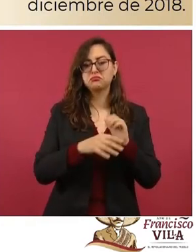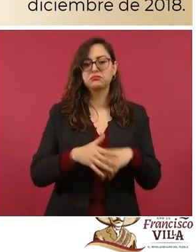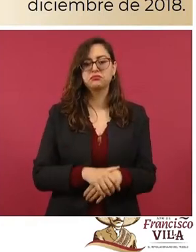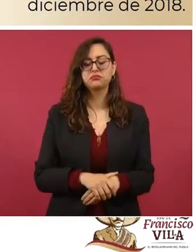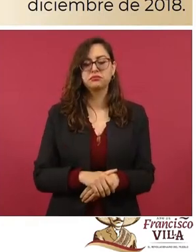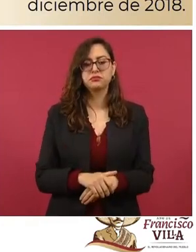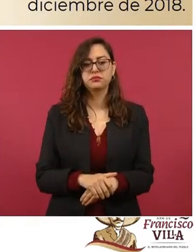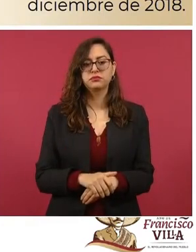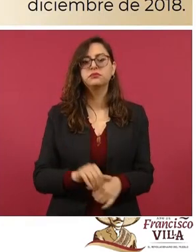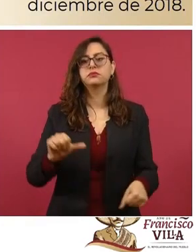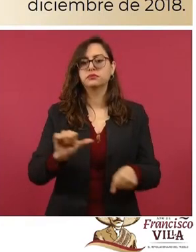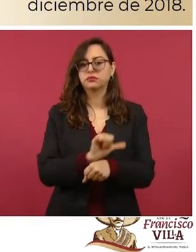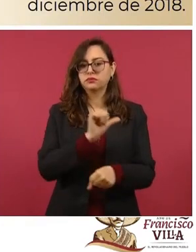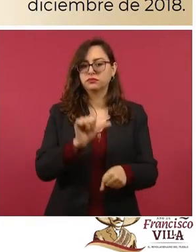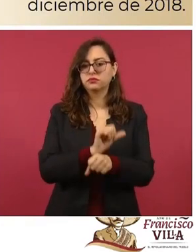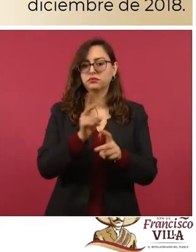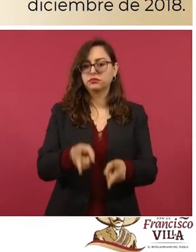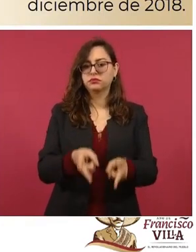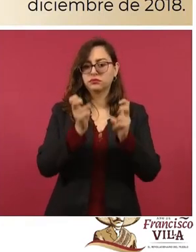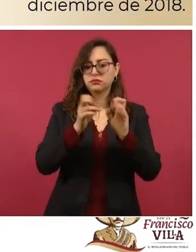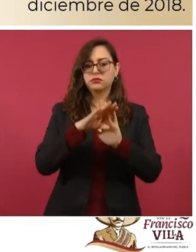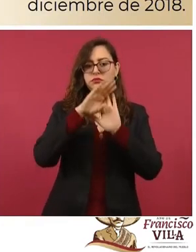Vehículos a la baja